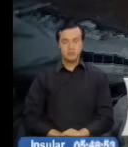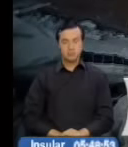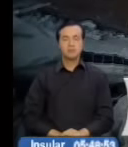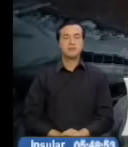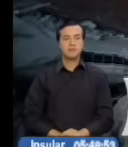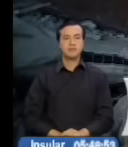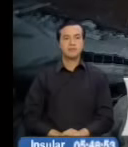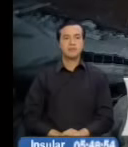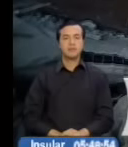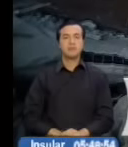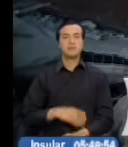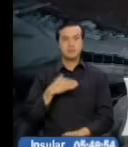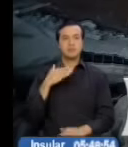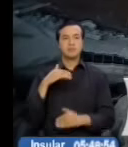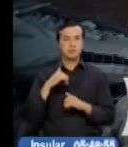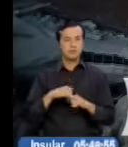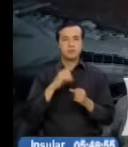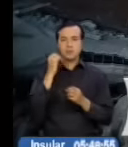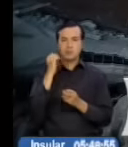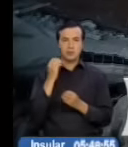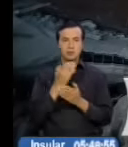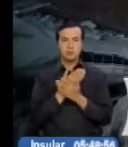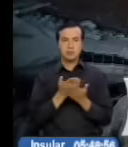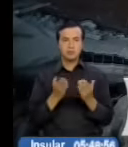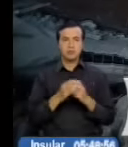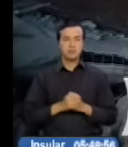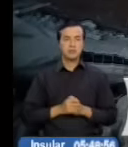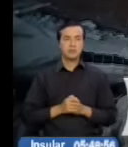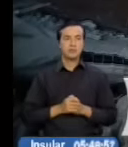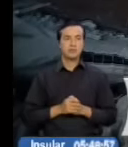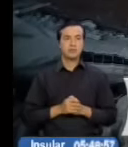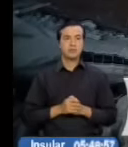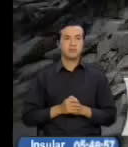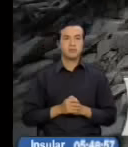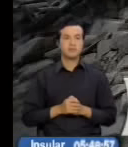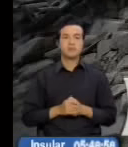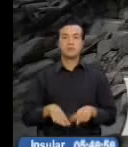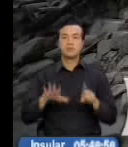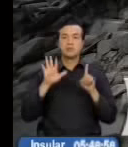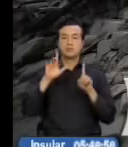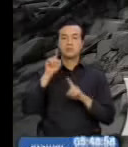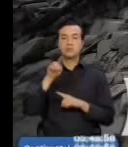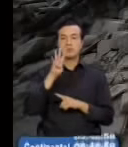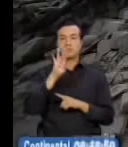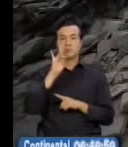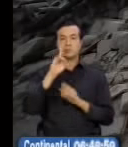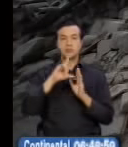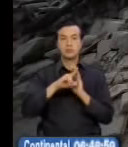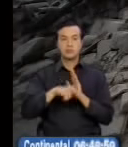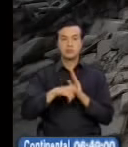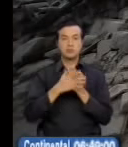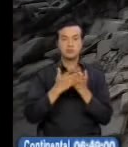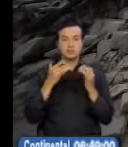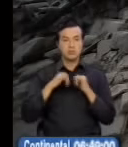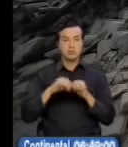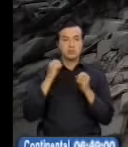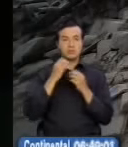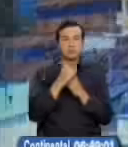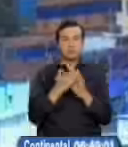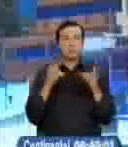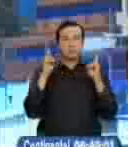Vande, vamos a estar actualizando de manera permanente esta información. Bueno, son las 6 de la mañana, 48 minutos, seguimos